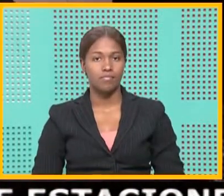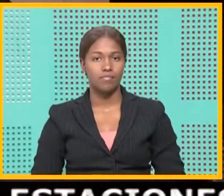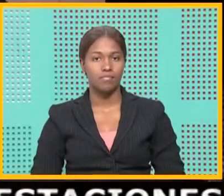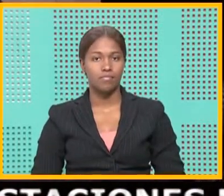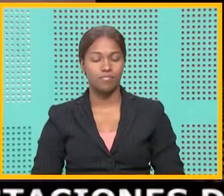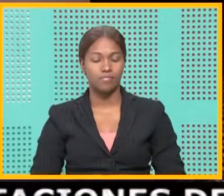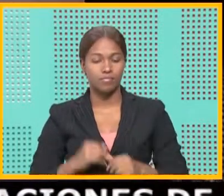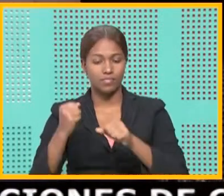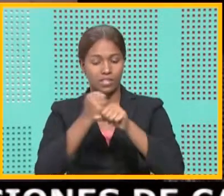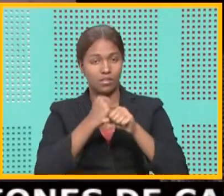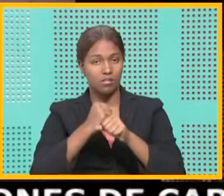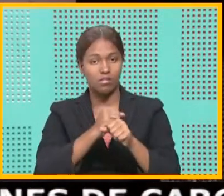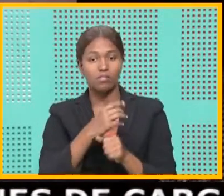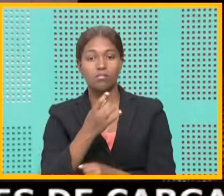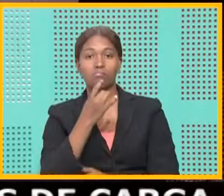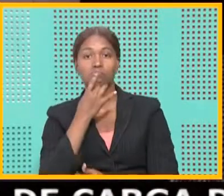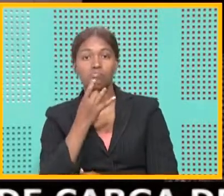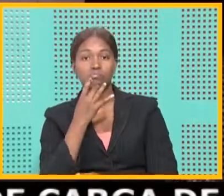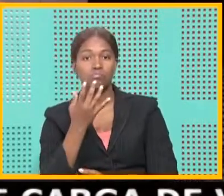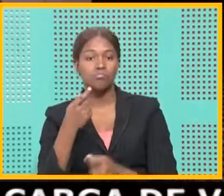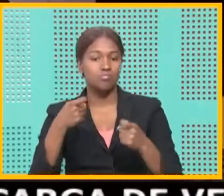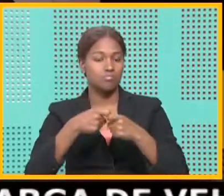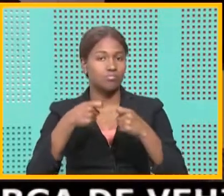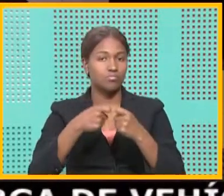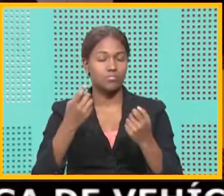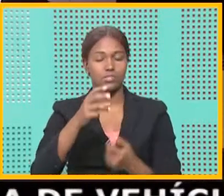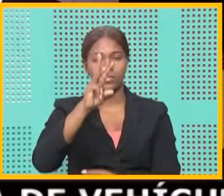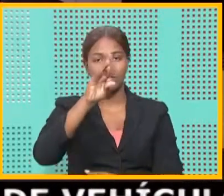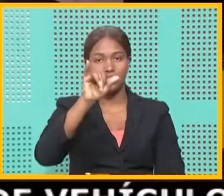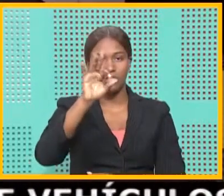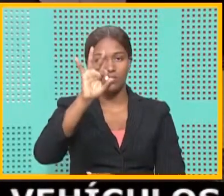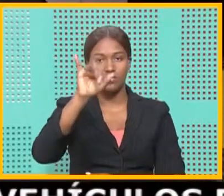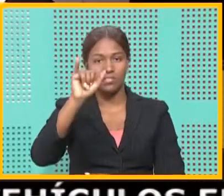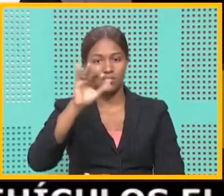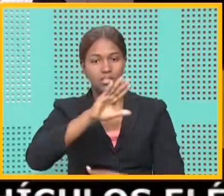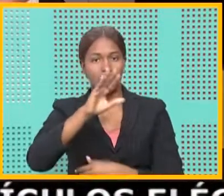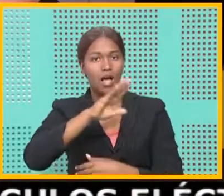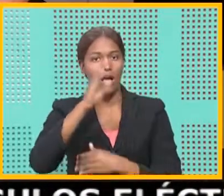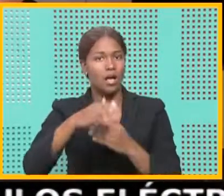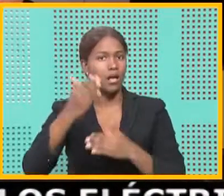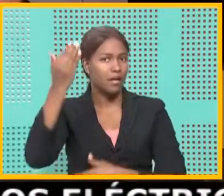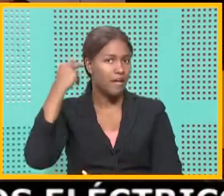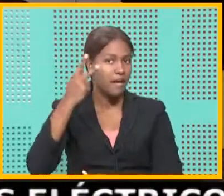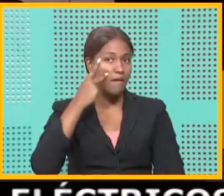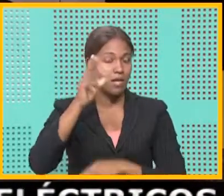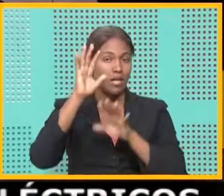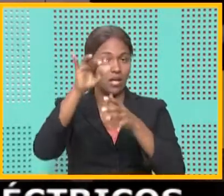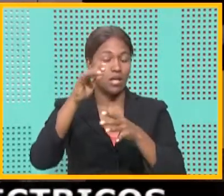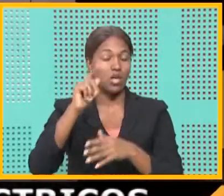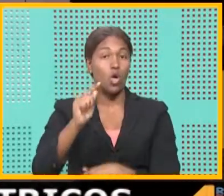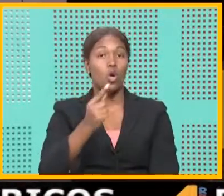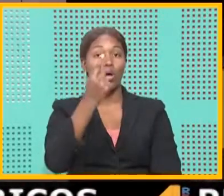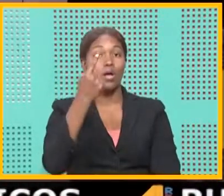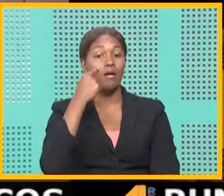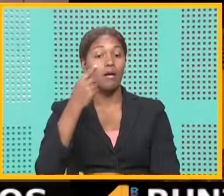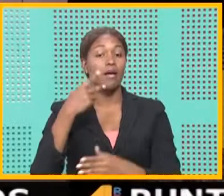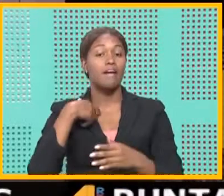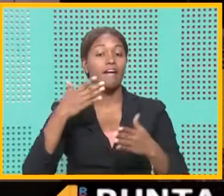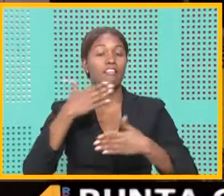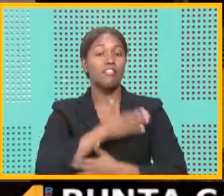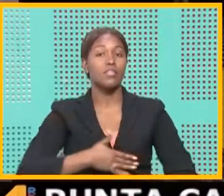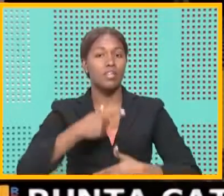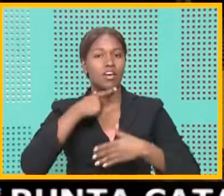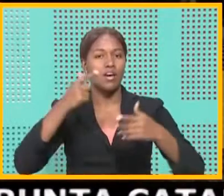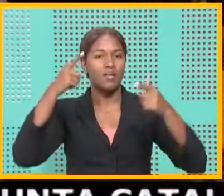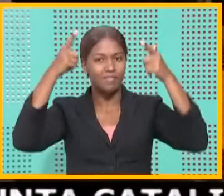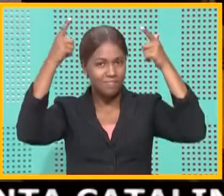Seguridad, luces, wifi, lo que nunca hemos visto en la cancha. Solamente, aparte de venir y disfrutar con las reinas, es ver